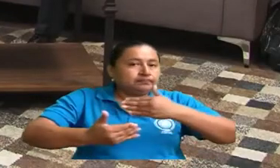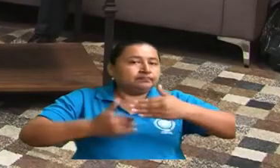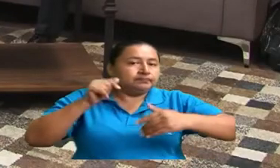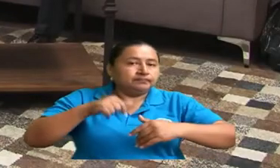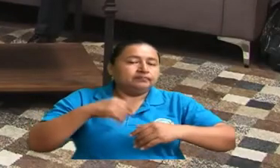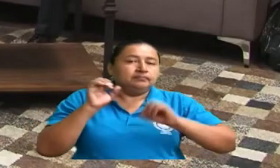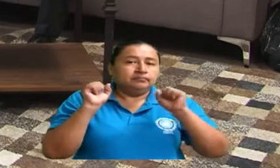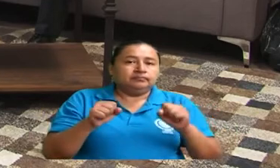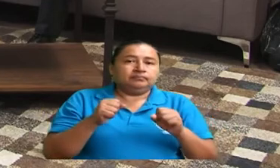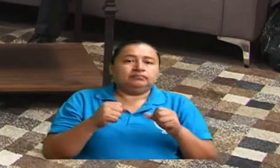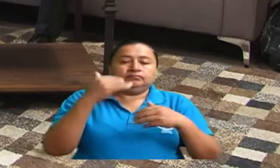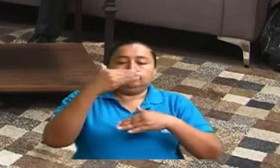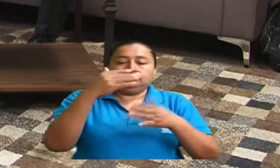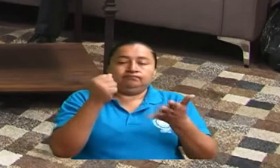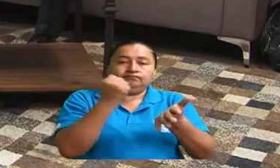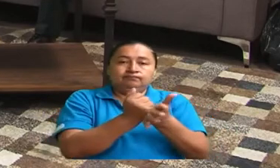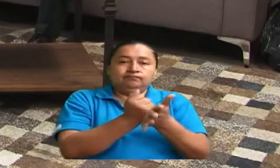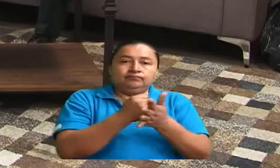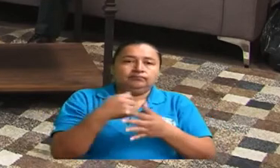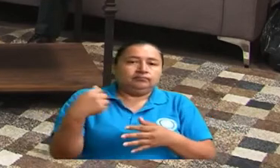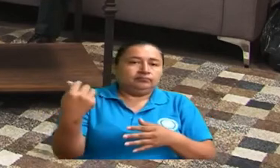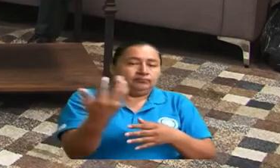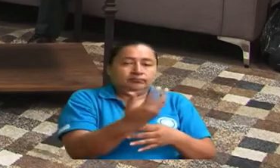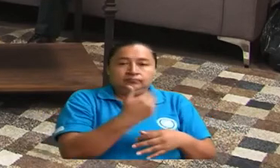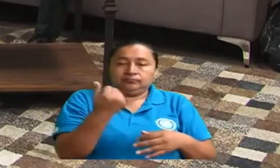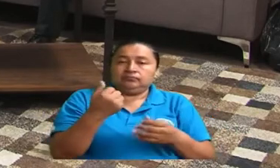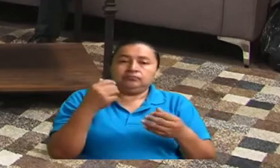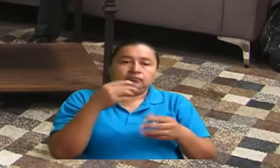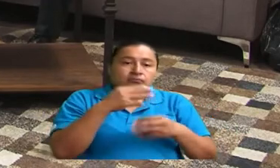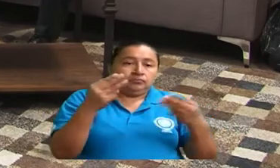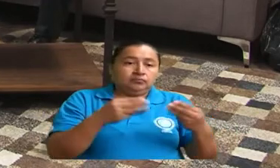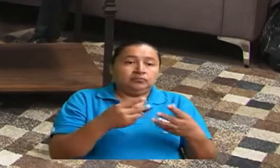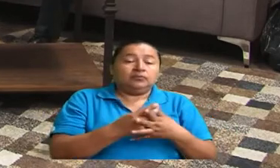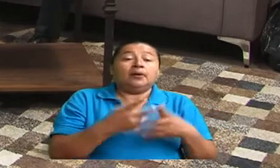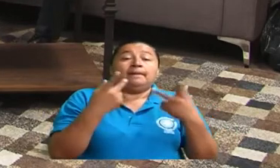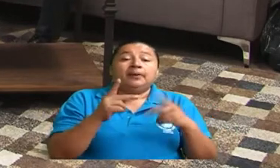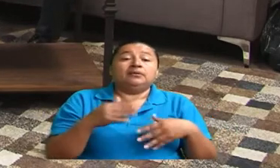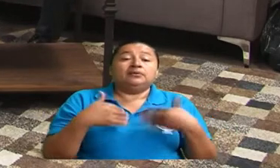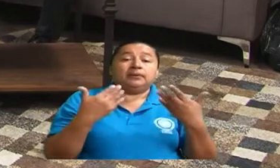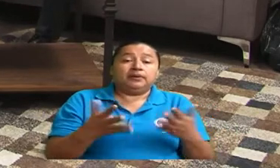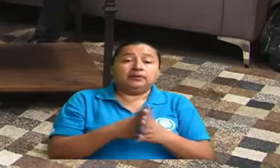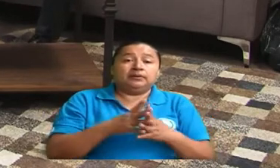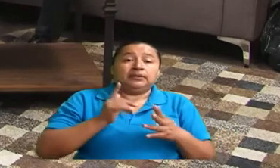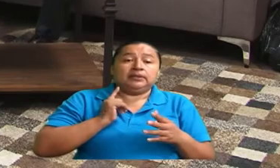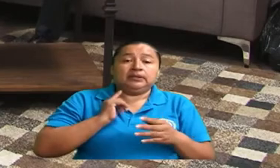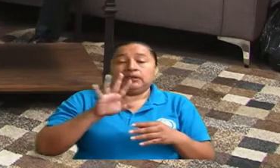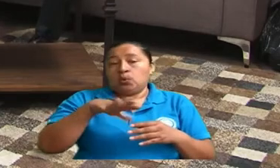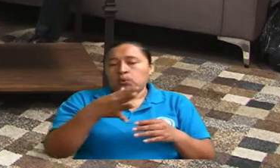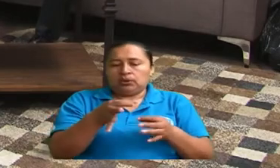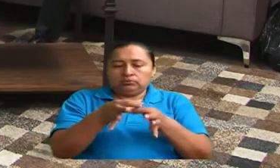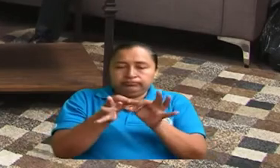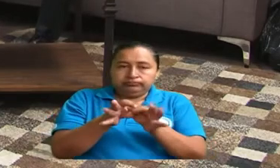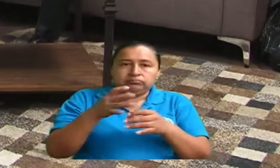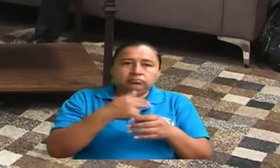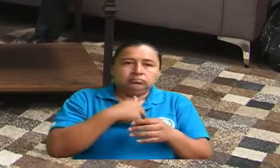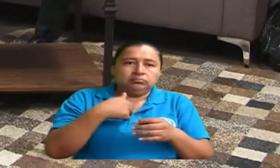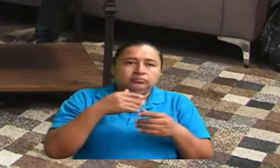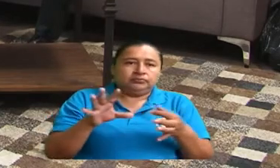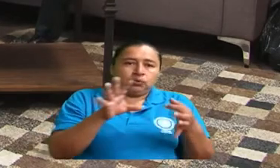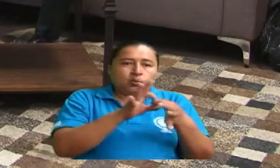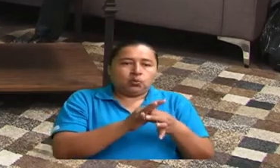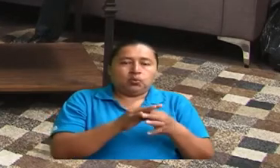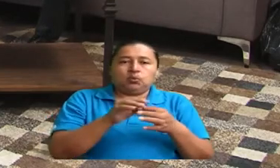De poder certificar todos estos productos. Pero además de eso, pues aquí tenemos las otras piezas que se están elaborando, el conjunto